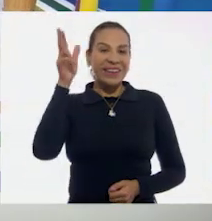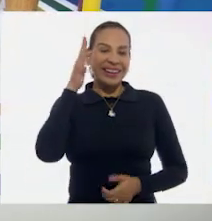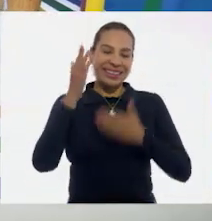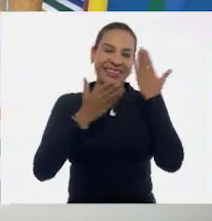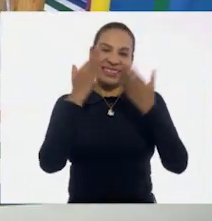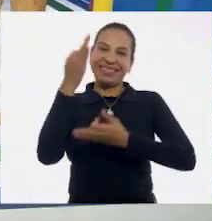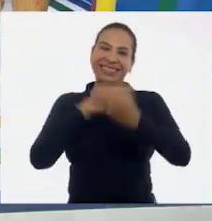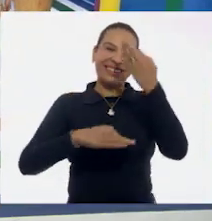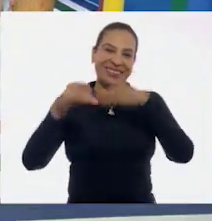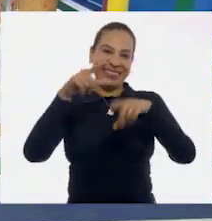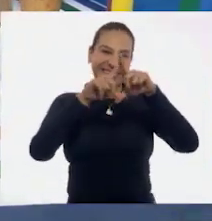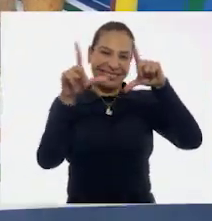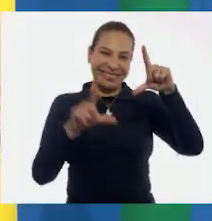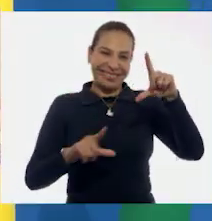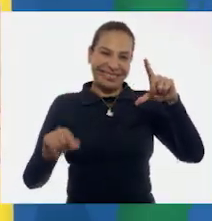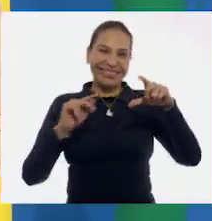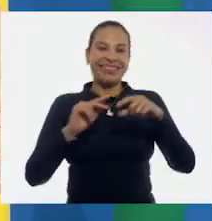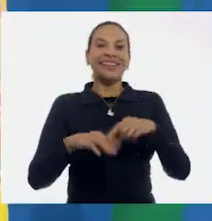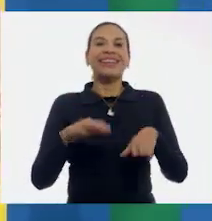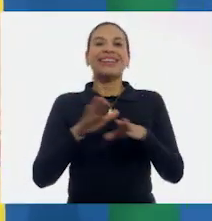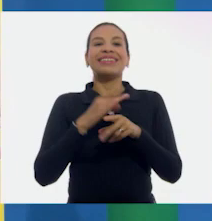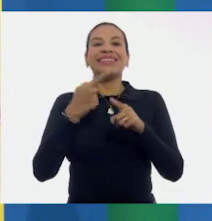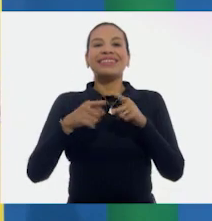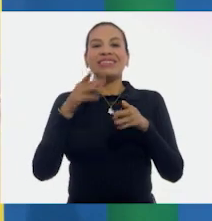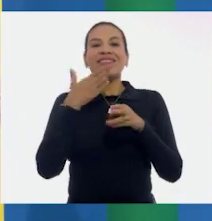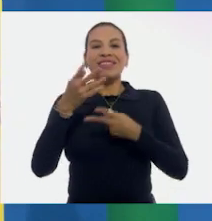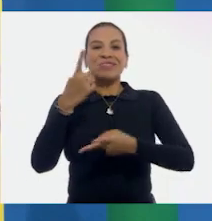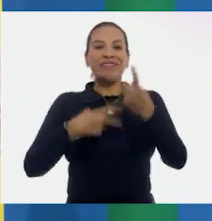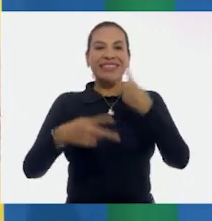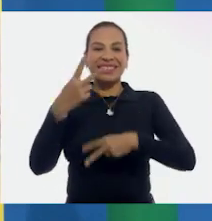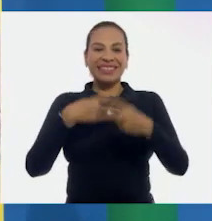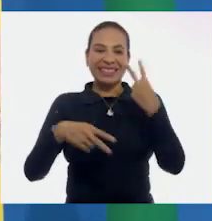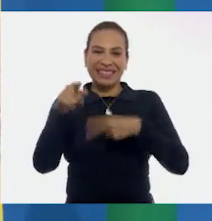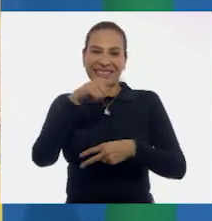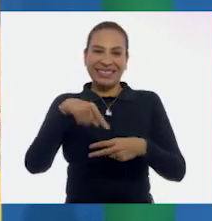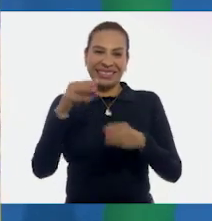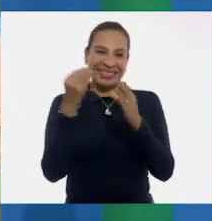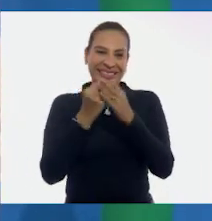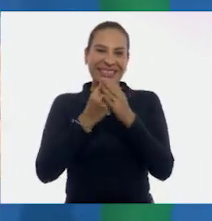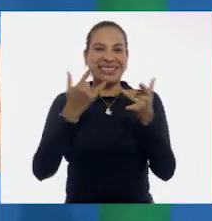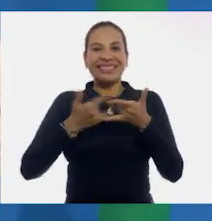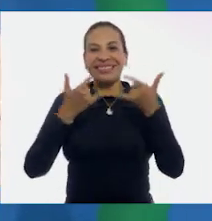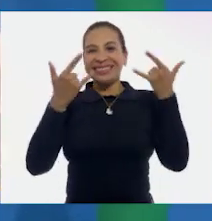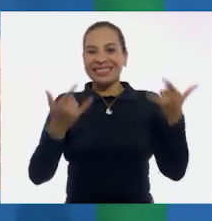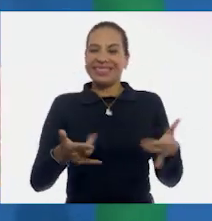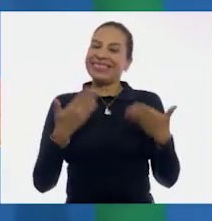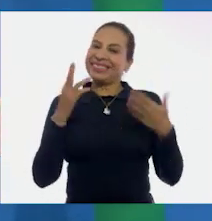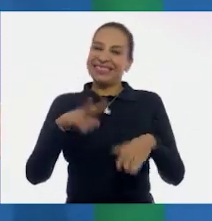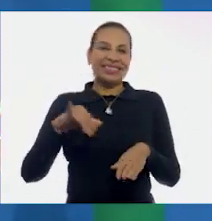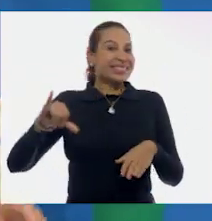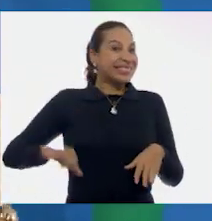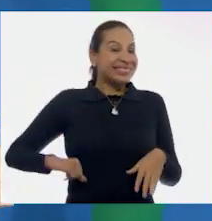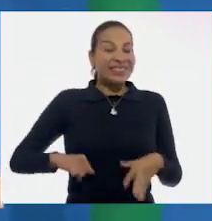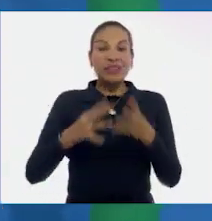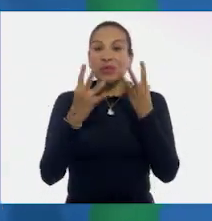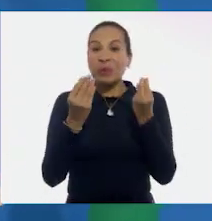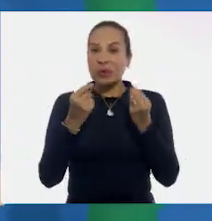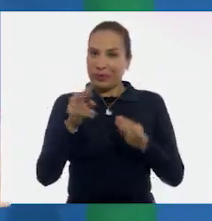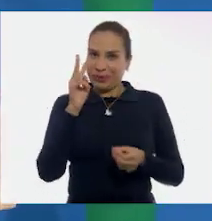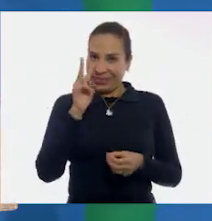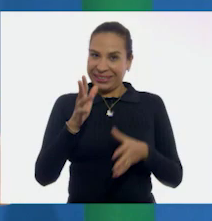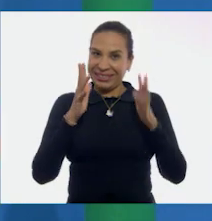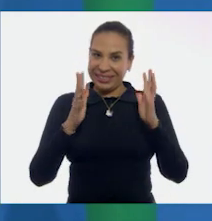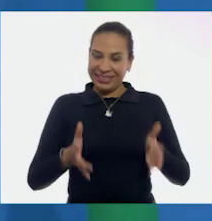estudiantes de todo el país. Sean ustedes bienvenidas y bienvenidos a su clase de historia, que será muy interesante, ya lo